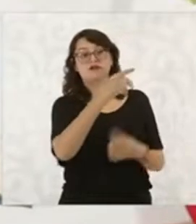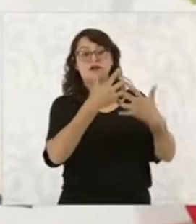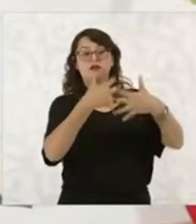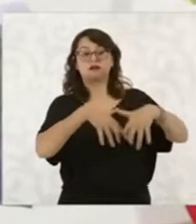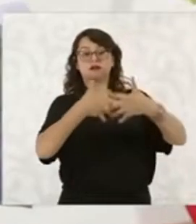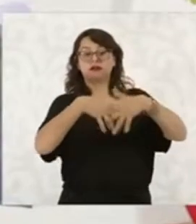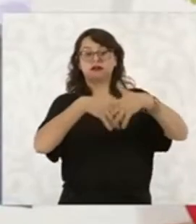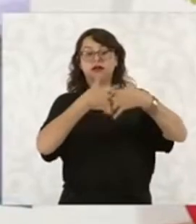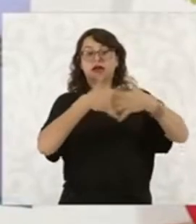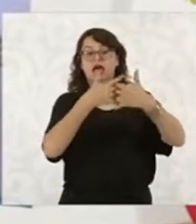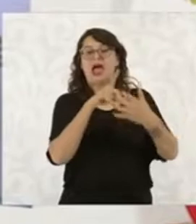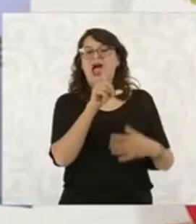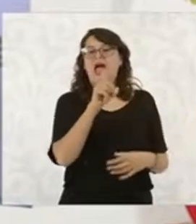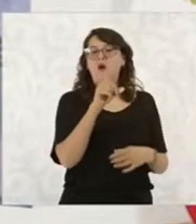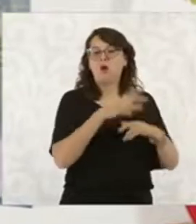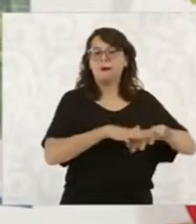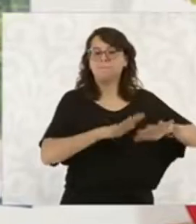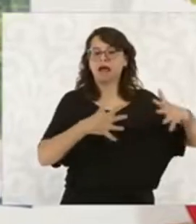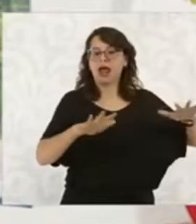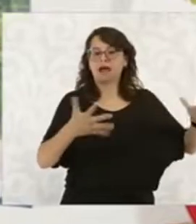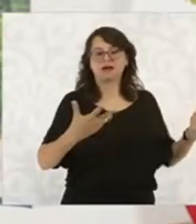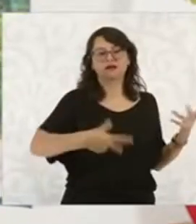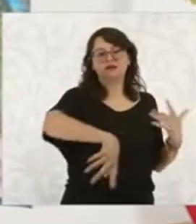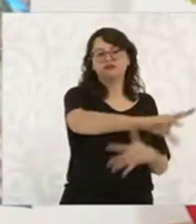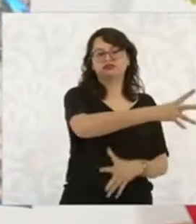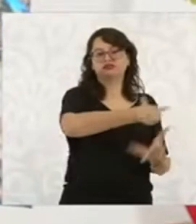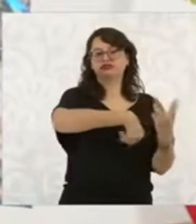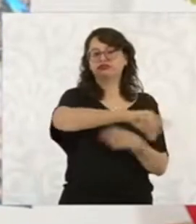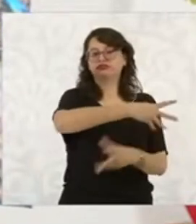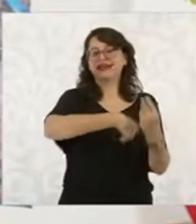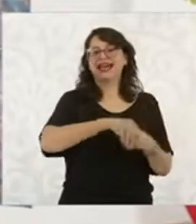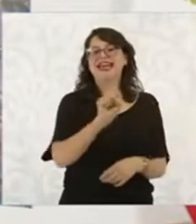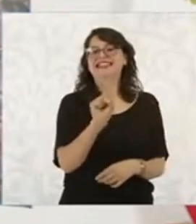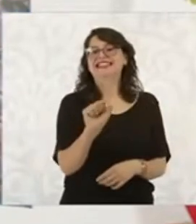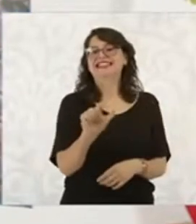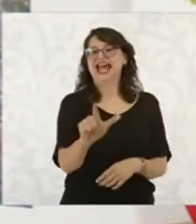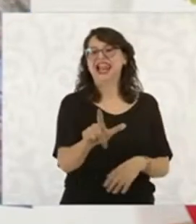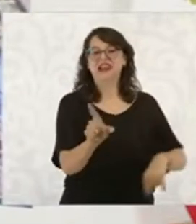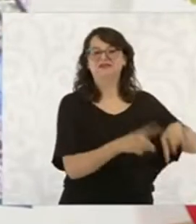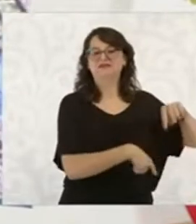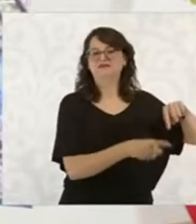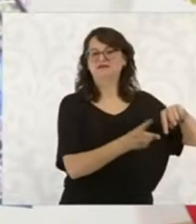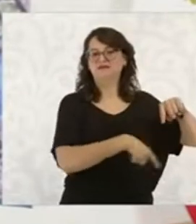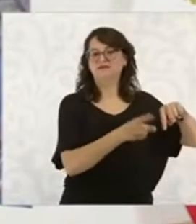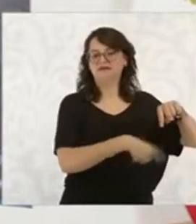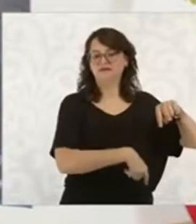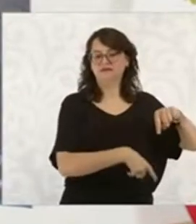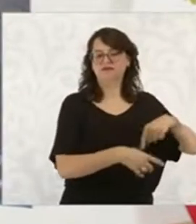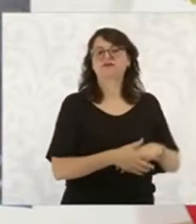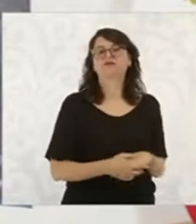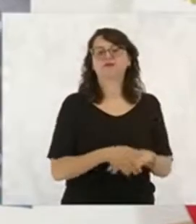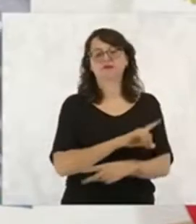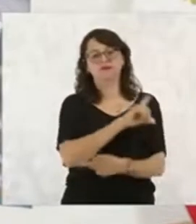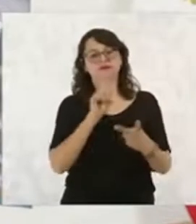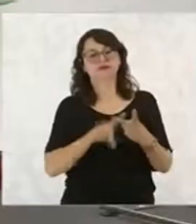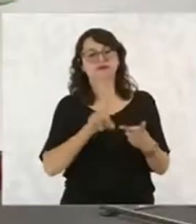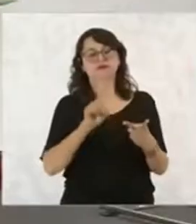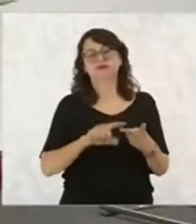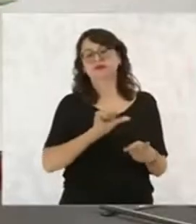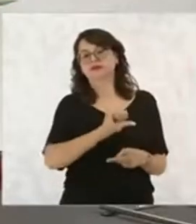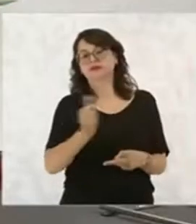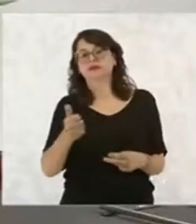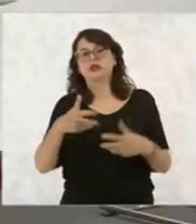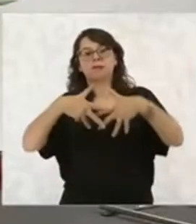la desaladora más grande del país y de Latinoamérica. Pongo, por ejemplo, también la presa Milpillas, una obra muy